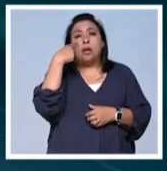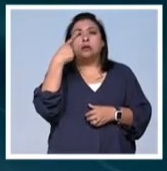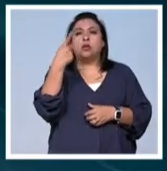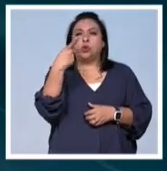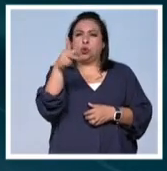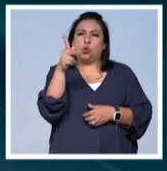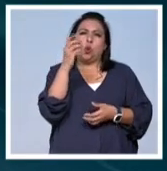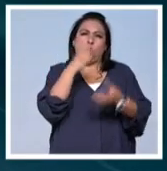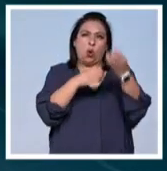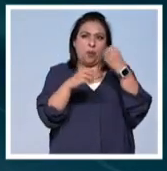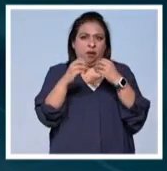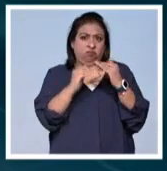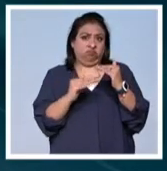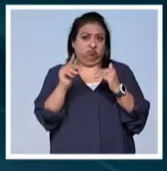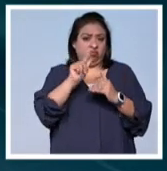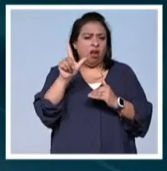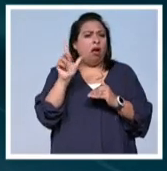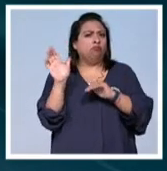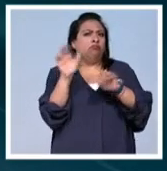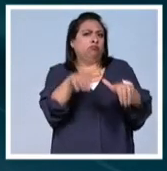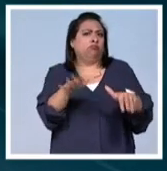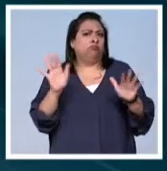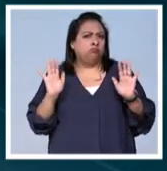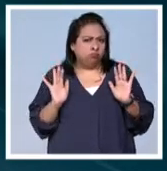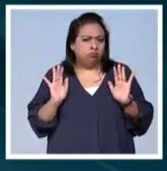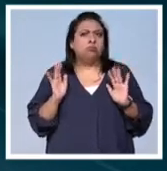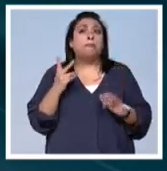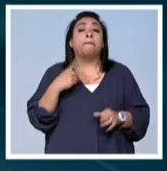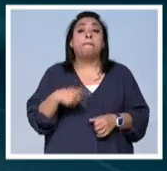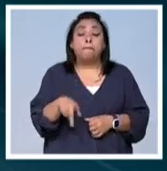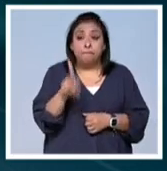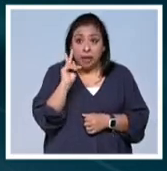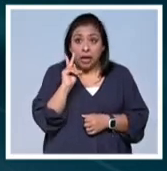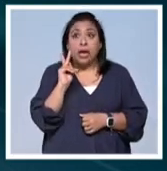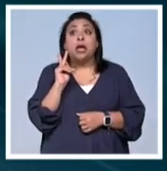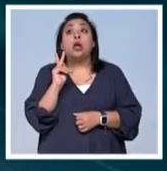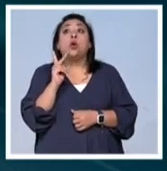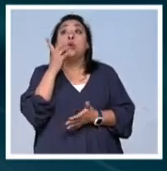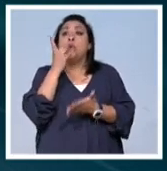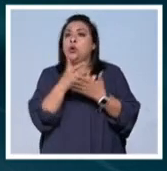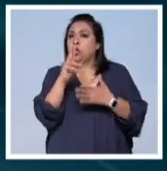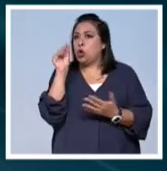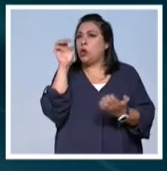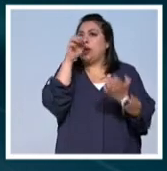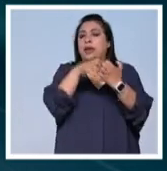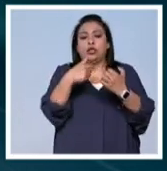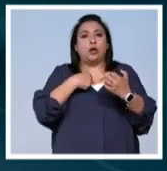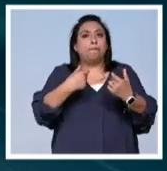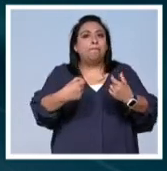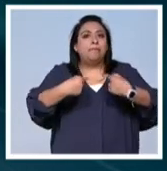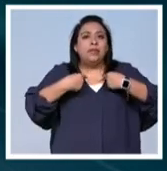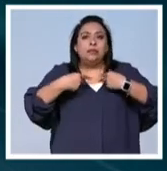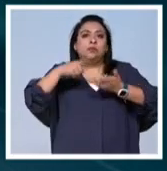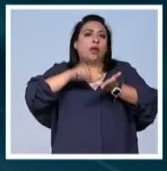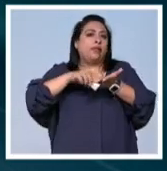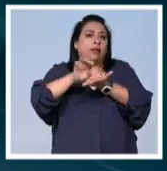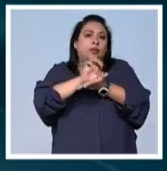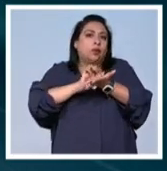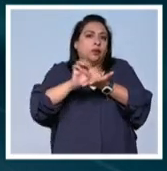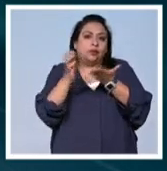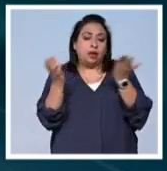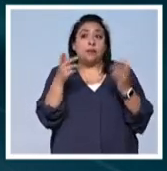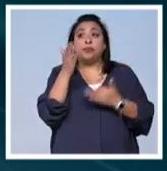puesta en escena tiene un alto cero Al único que no engaña es uno mismo en el escenario